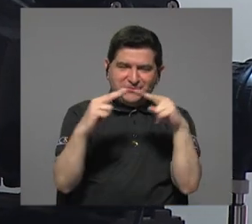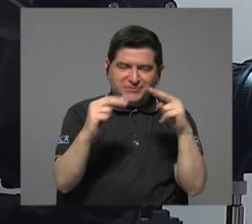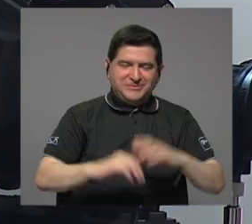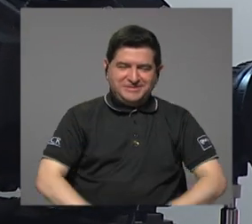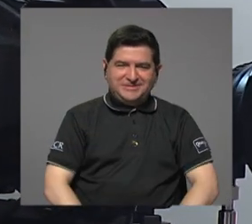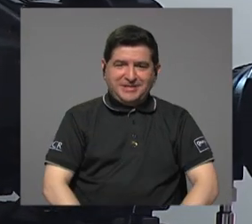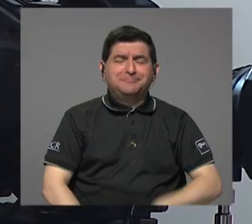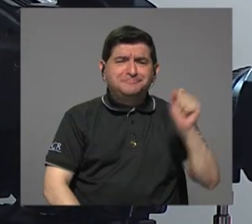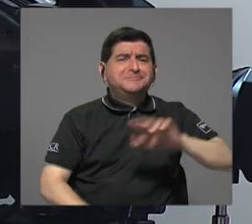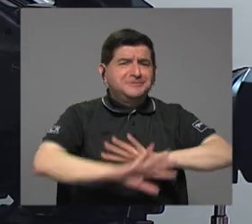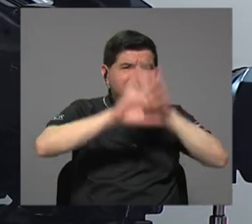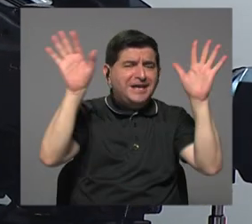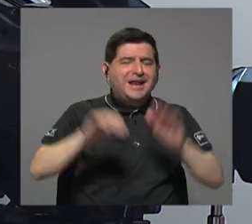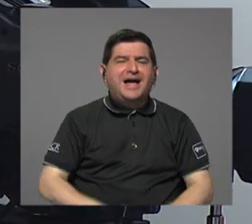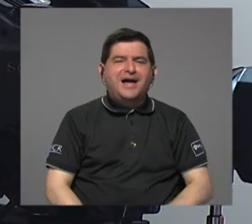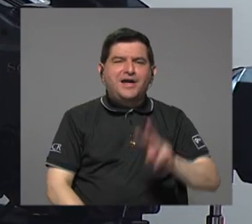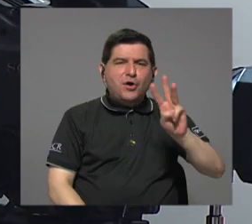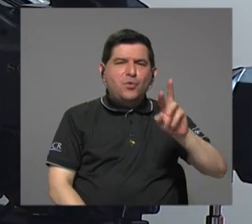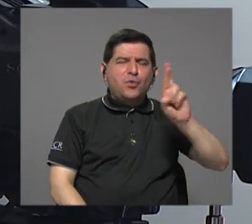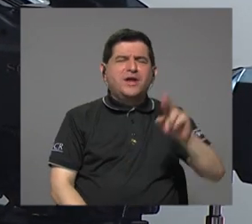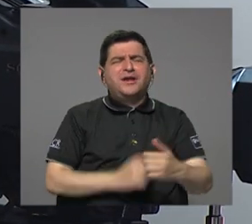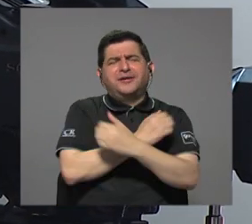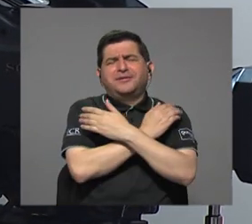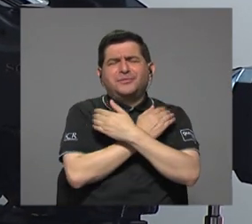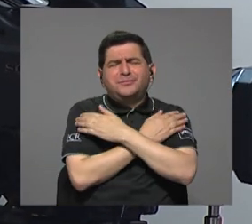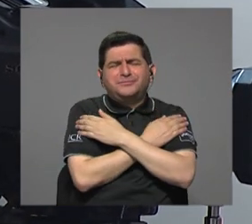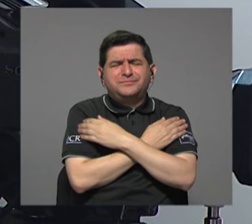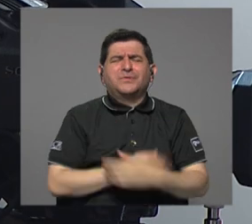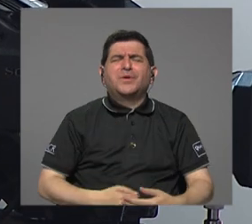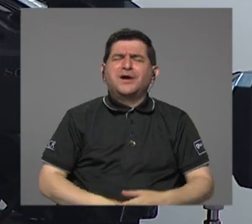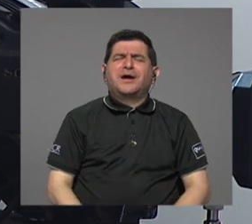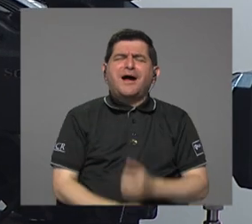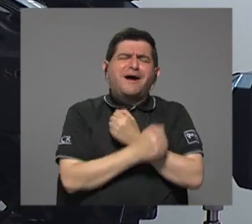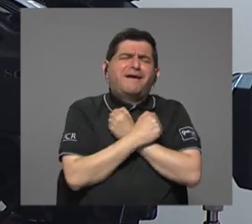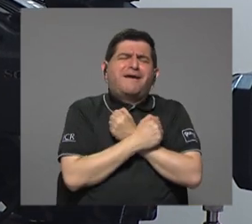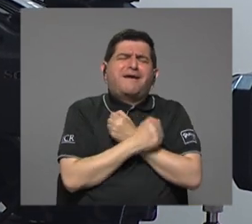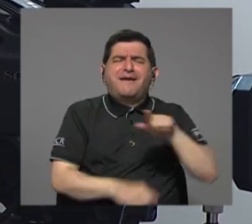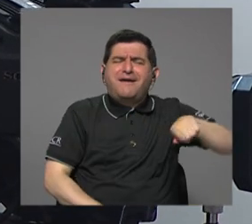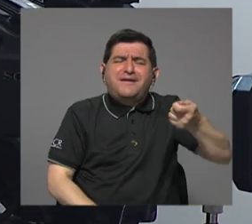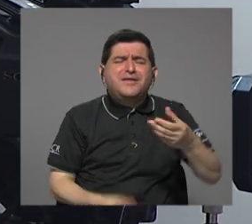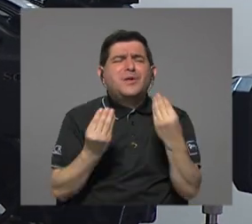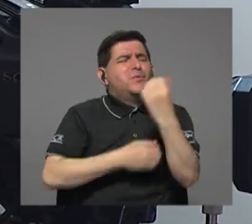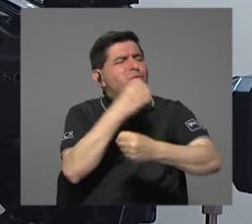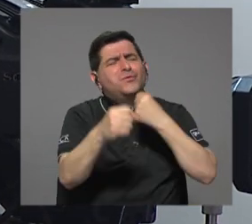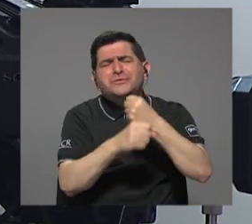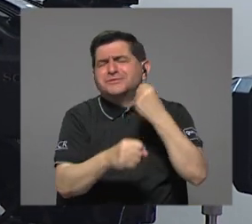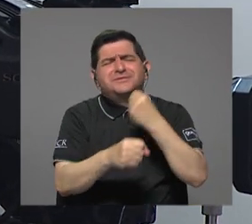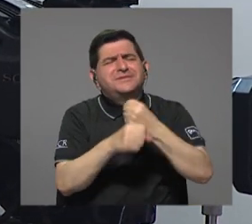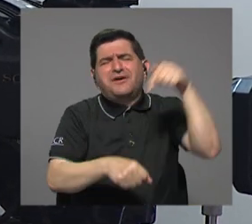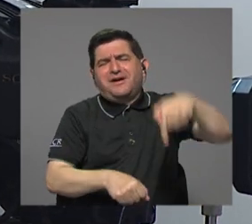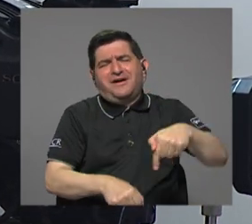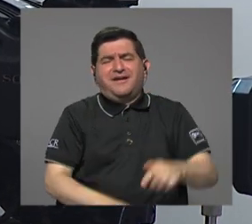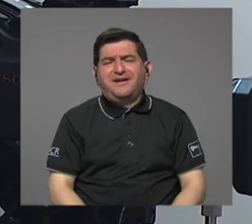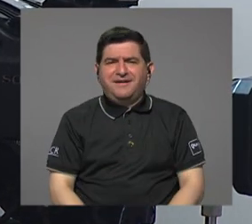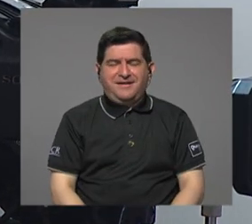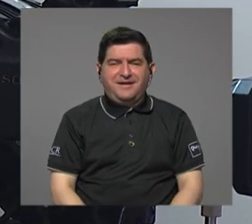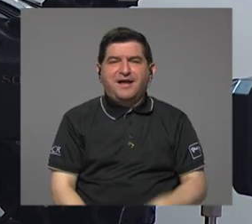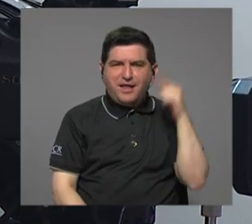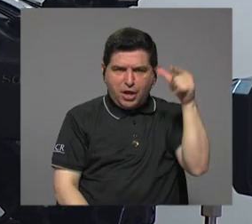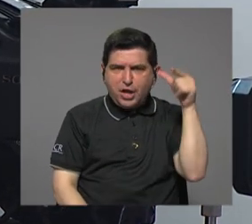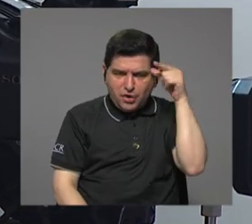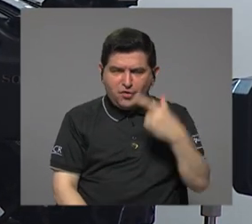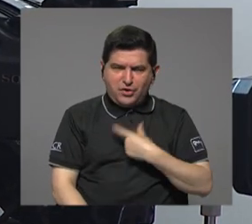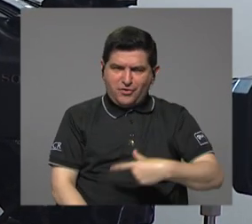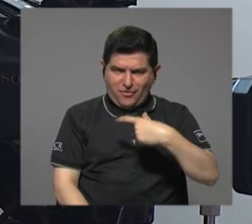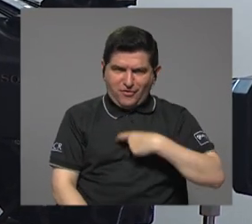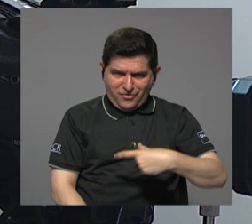sí claro will ya sea una persona muy querida aquí en el canal tiene muchísimos años de trabajar acá y le queremos mucho y por supuesto que le